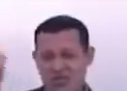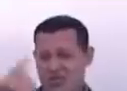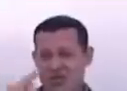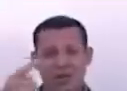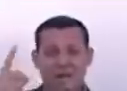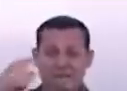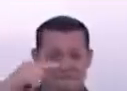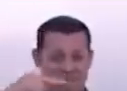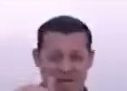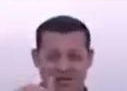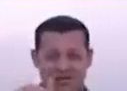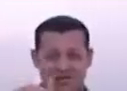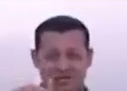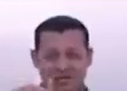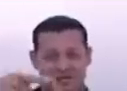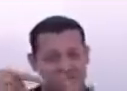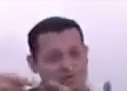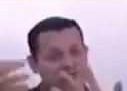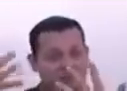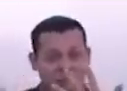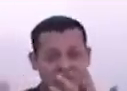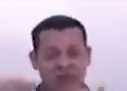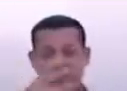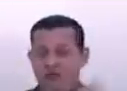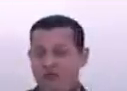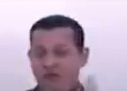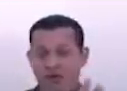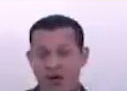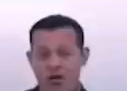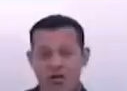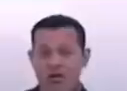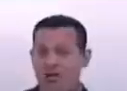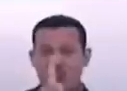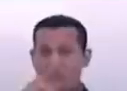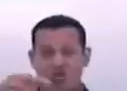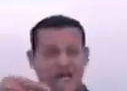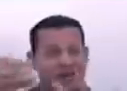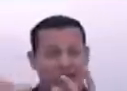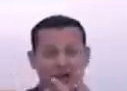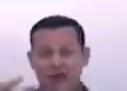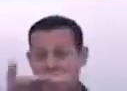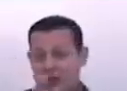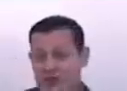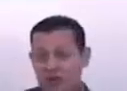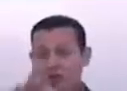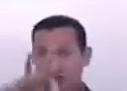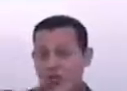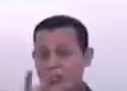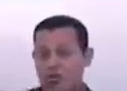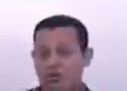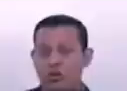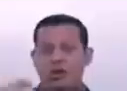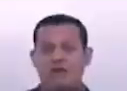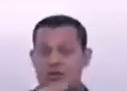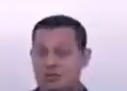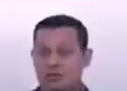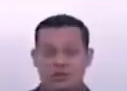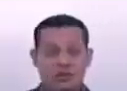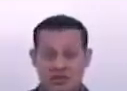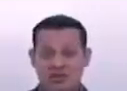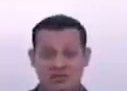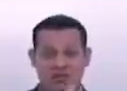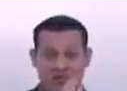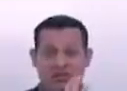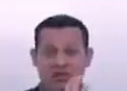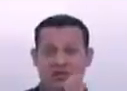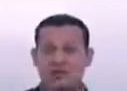para que nuestras leyes dejen de ser esas leyes de aquellos que negociaron por votos. Ahí está la fórmula